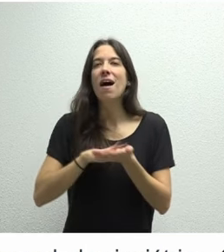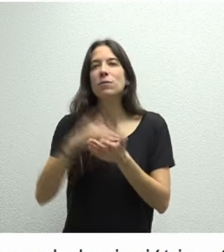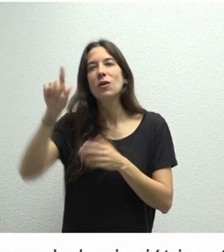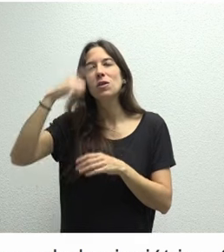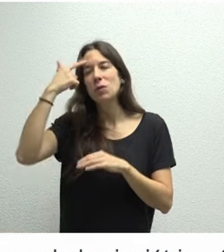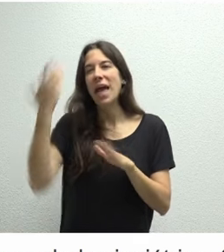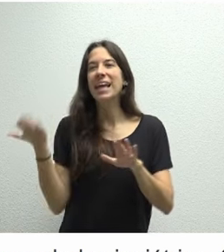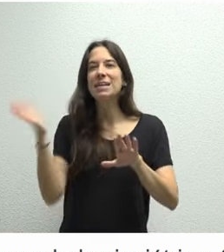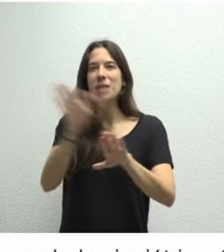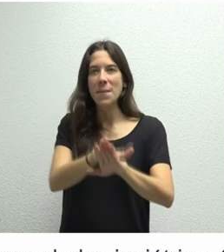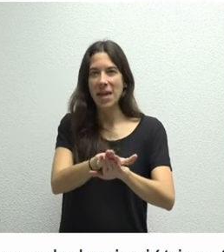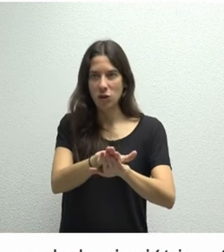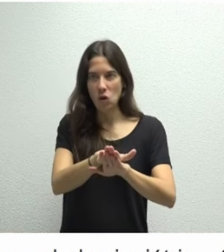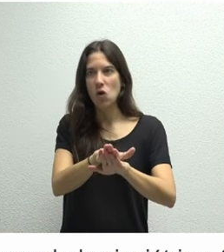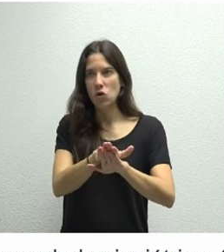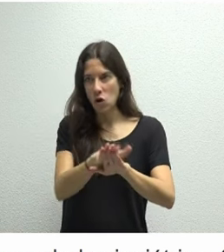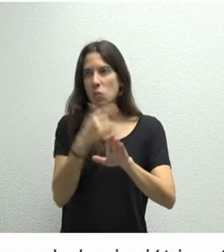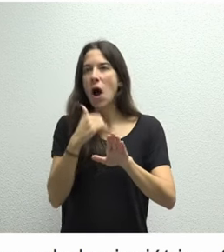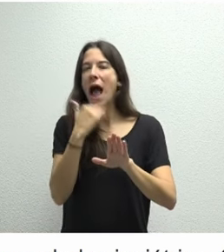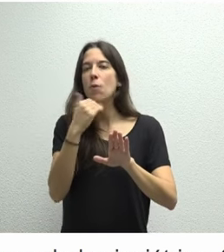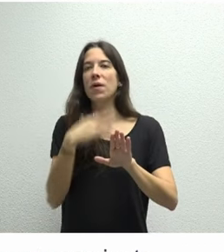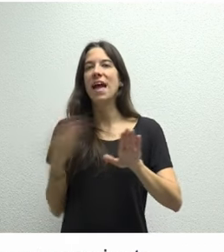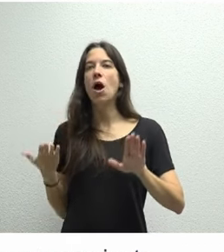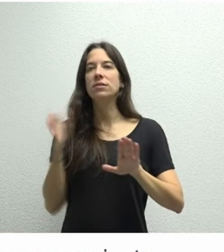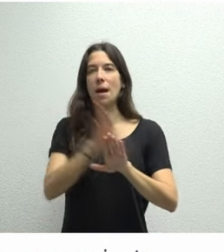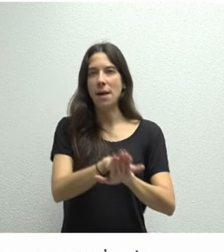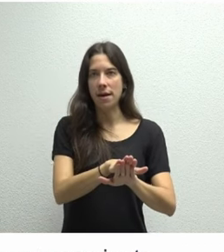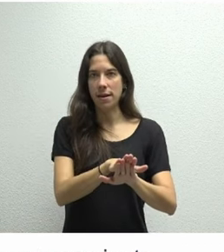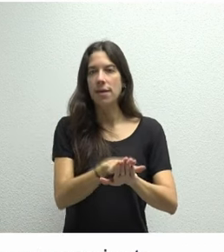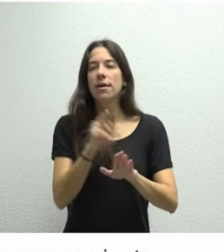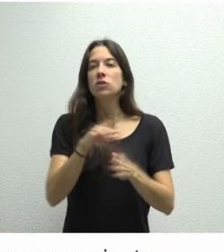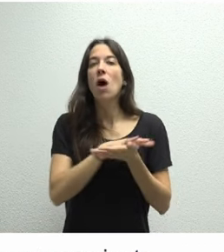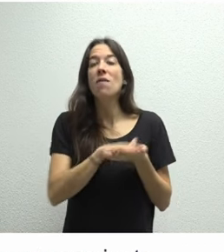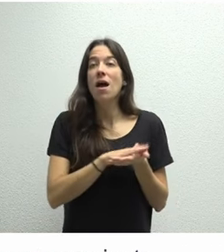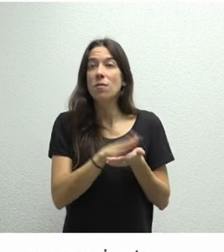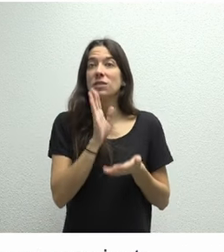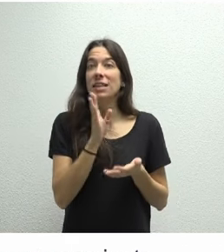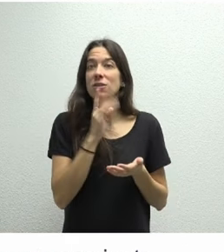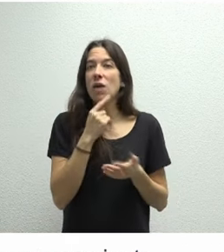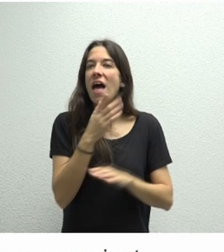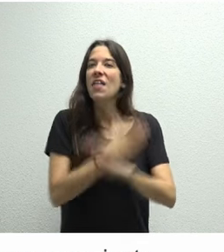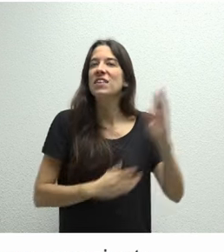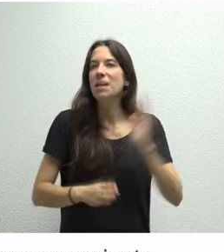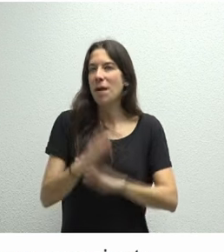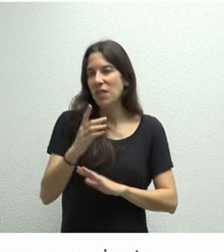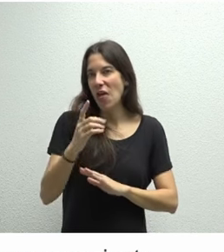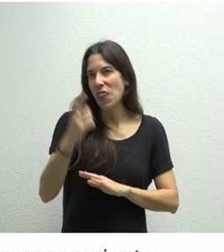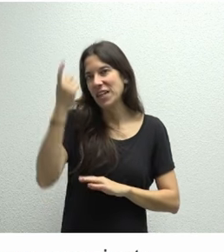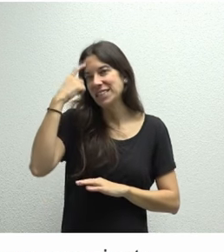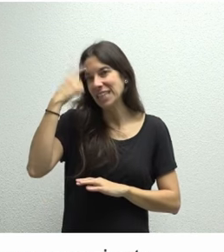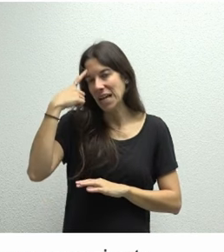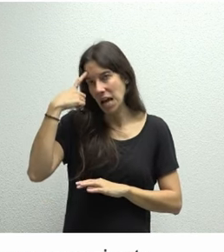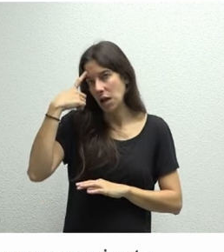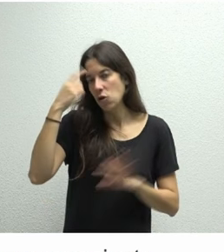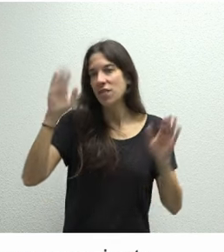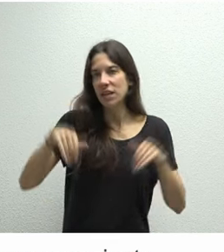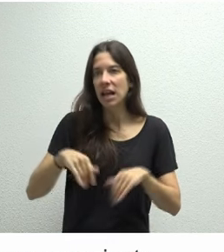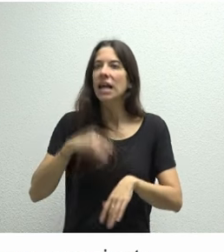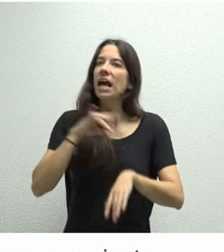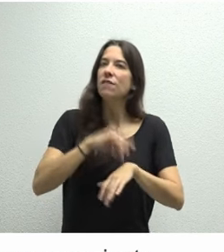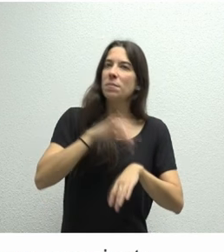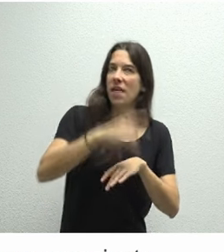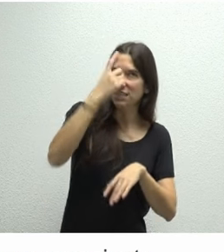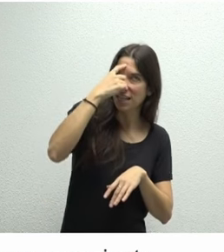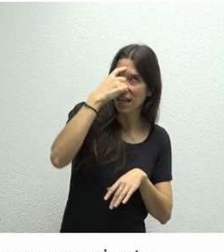vale e que que tenía que ver con la discapacidad psíquica no al final clixa la enfermedad psíquica pero es que